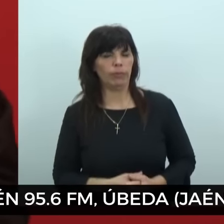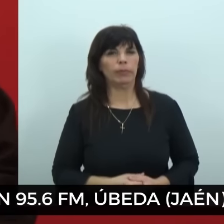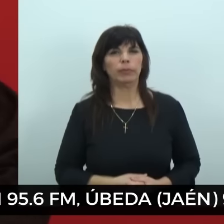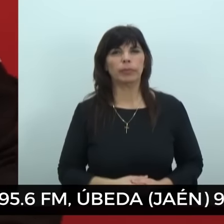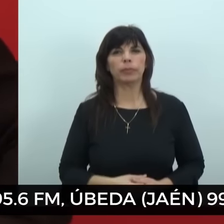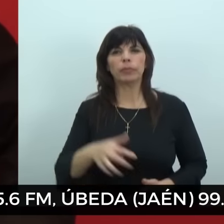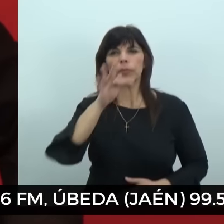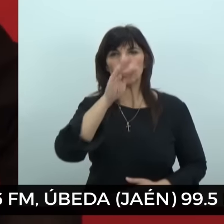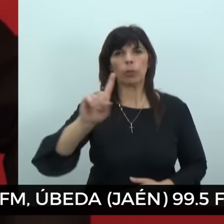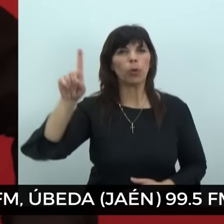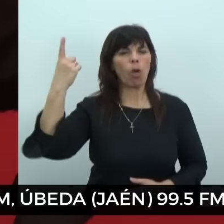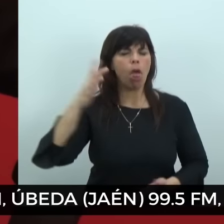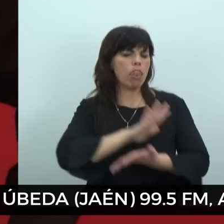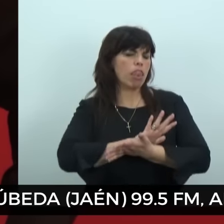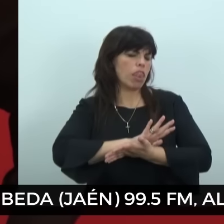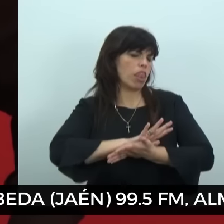Una promesa de Dios es eterna.